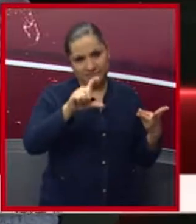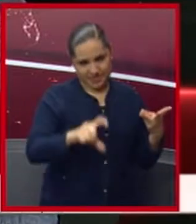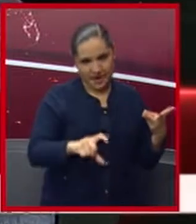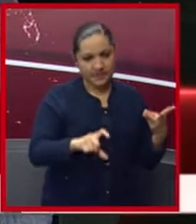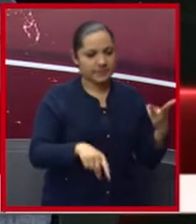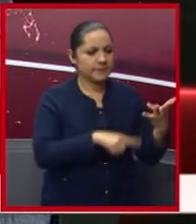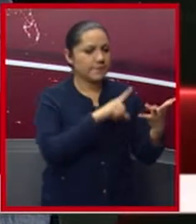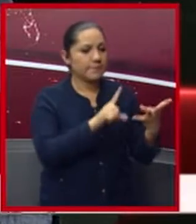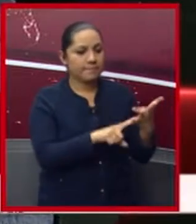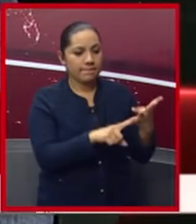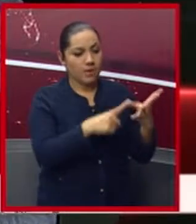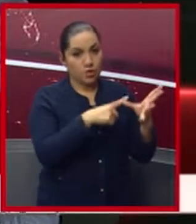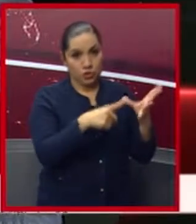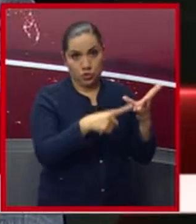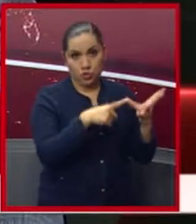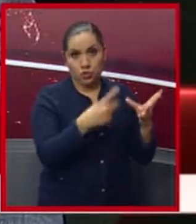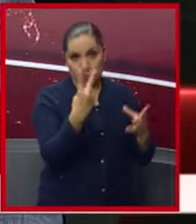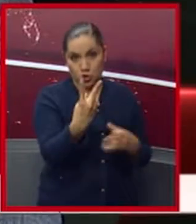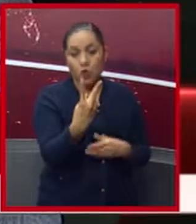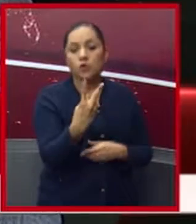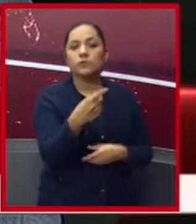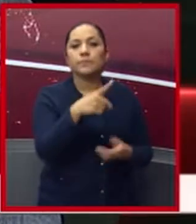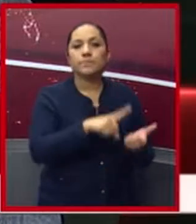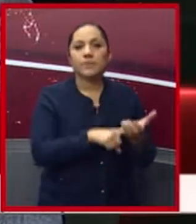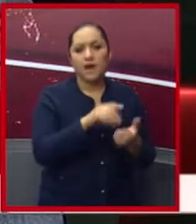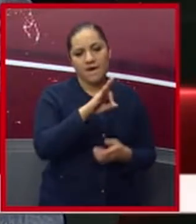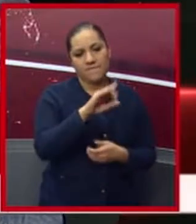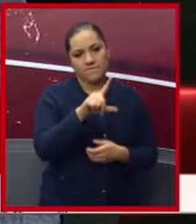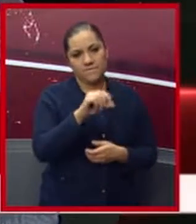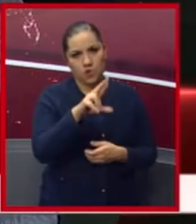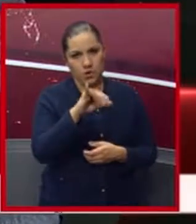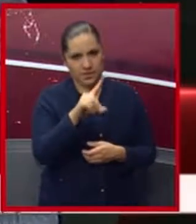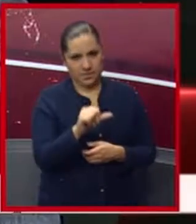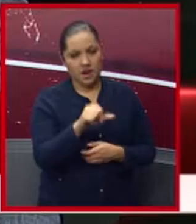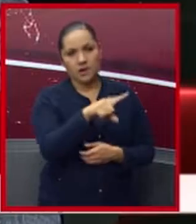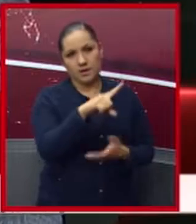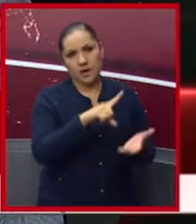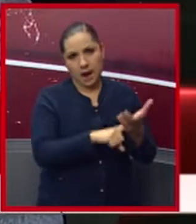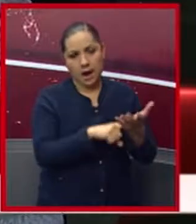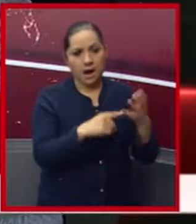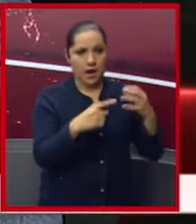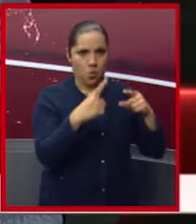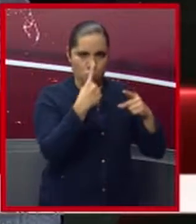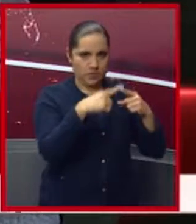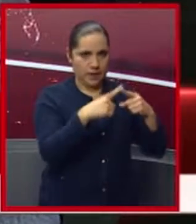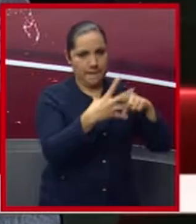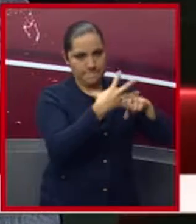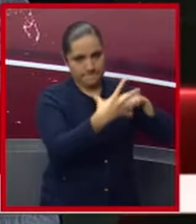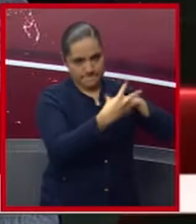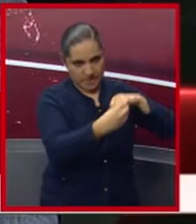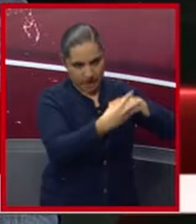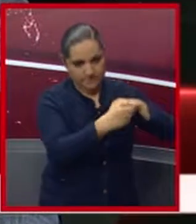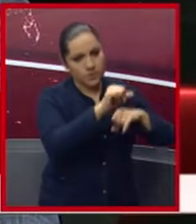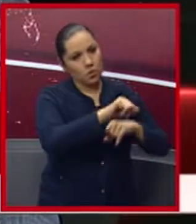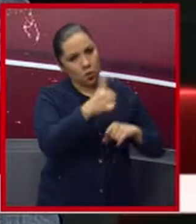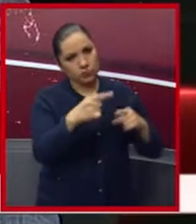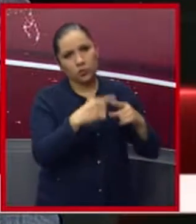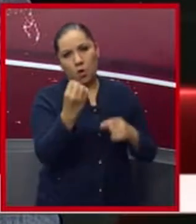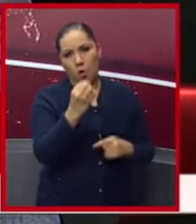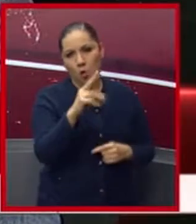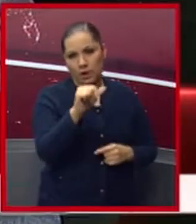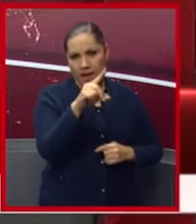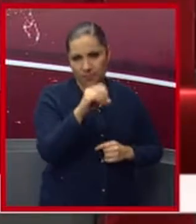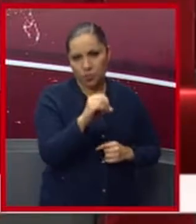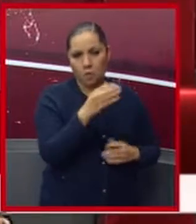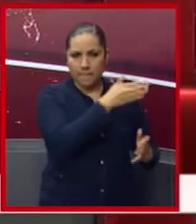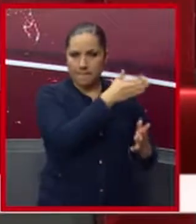Texas, y 2 que están en el área de Florida, que se ubican, uno en Miami, el otro en Orlando. ¿Qué